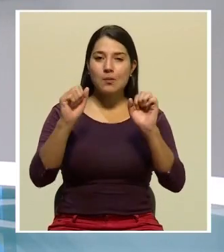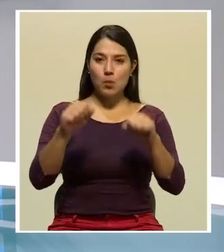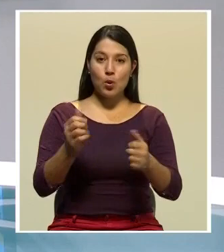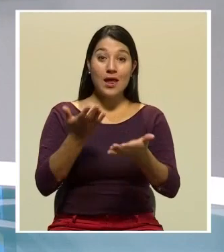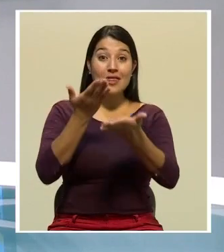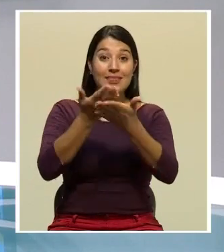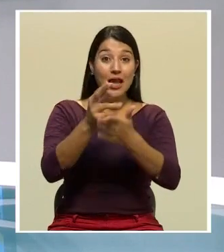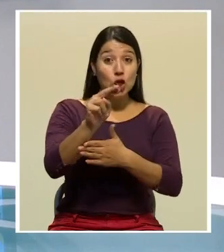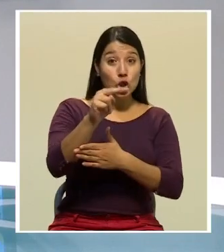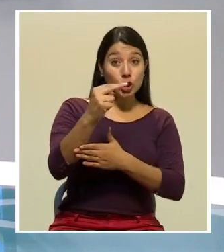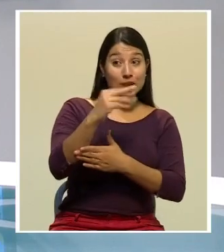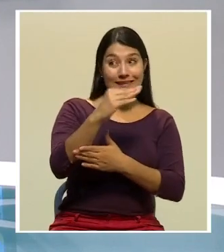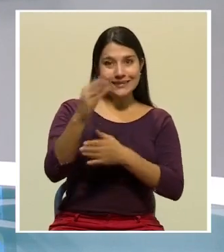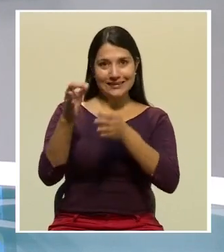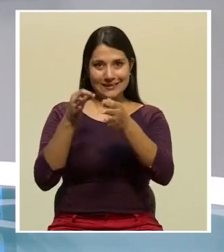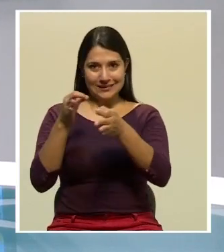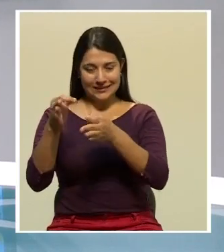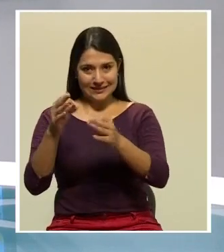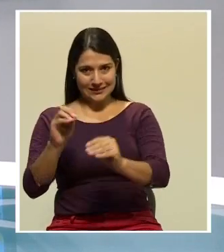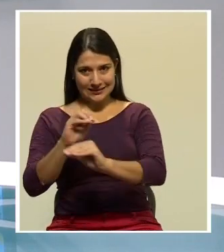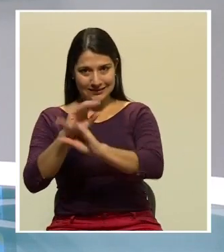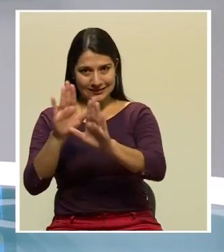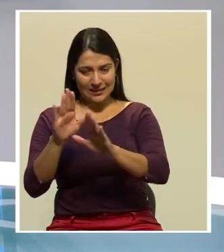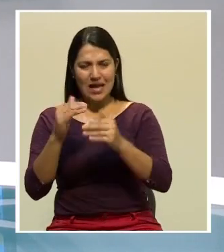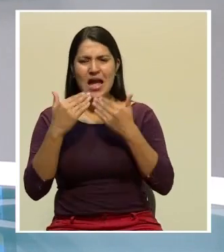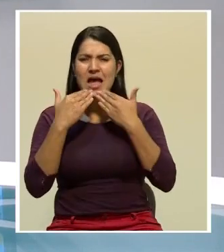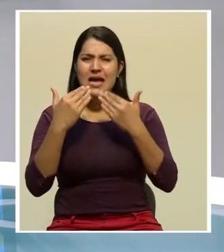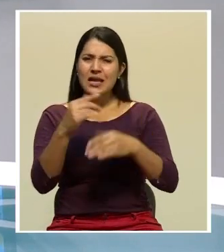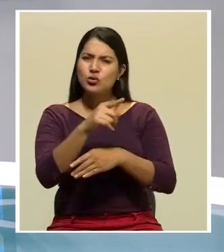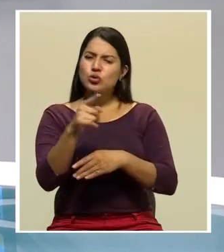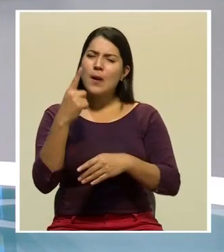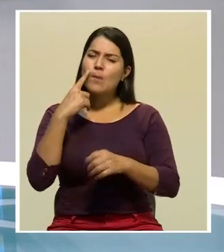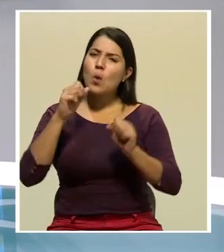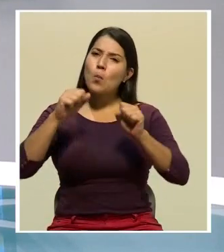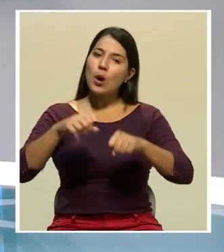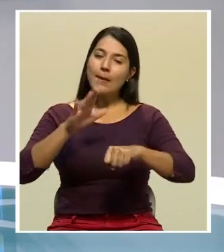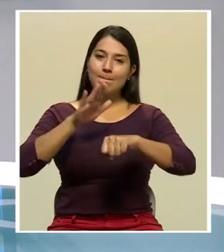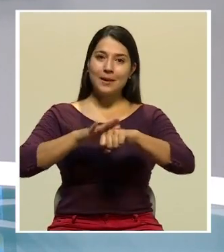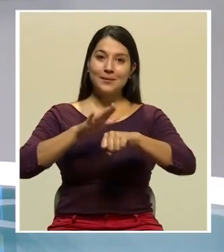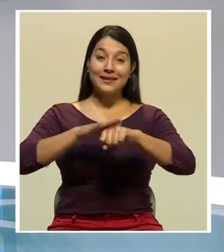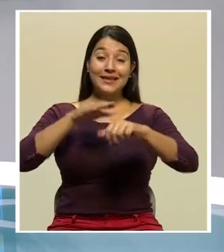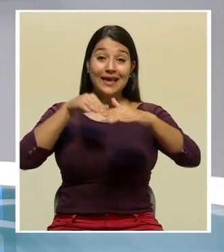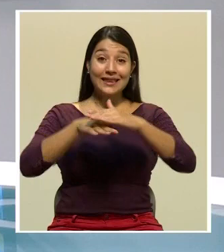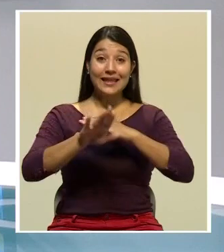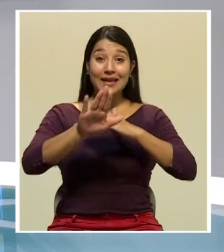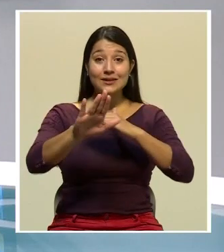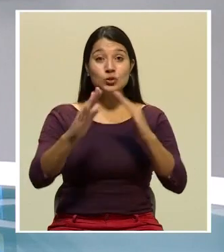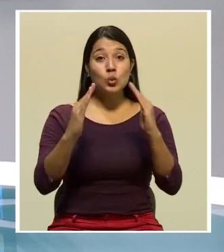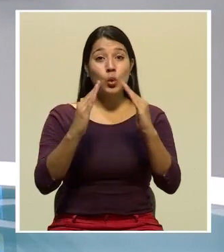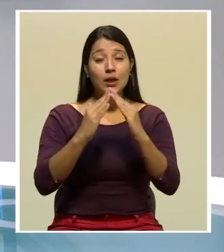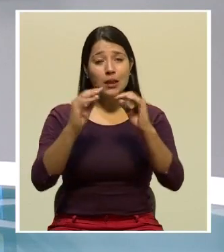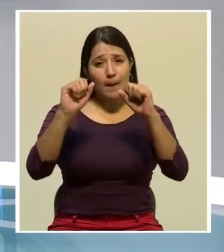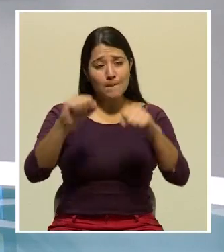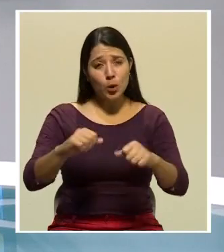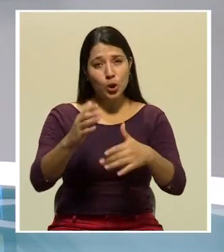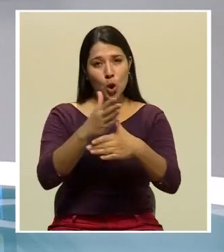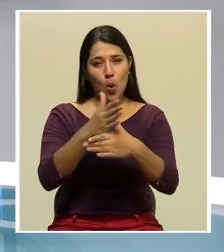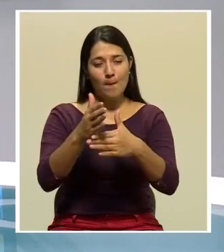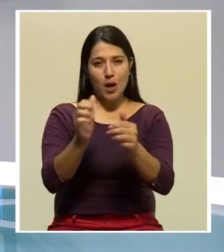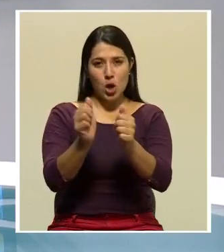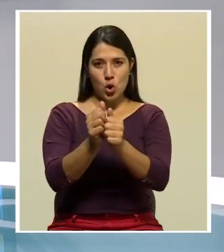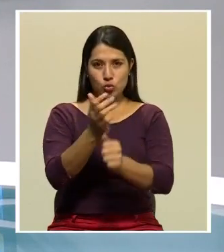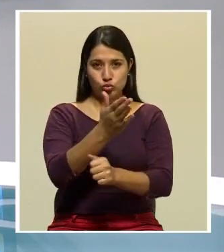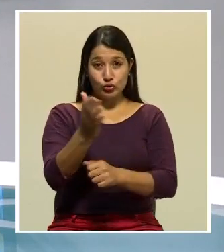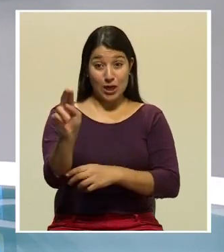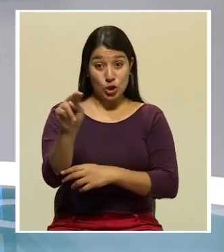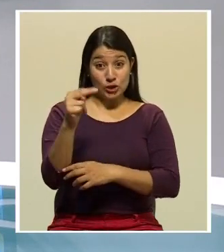noticias y contexto. Gracias por dejarnos entrar a sus hogares y compartir con usted las noticias